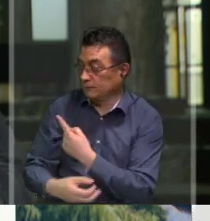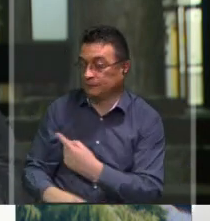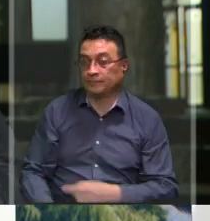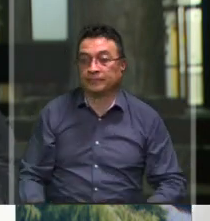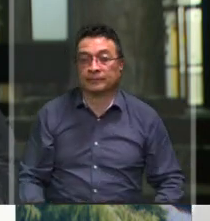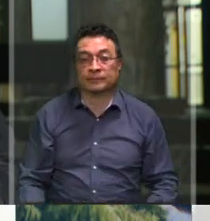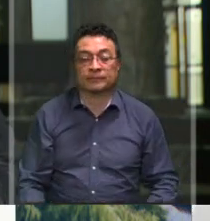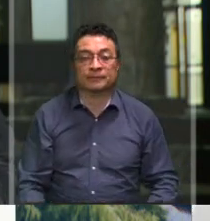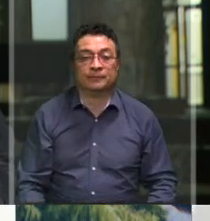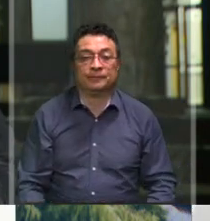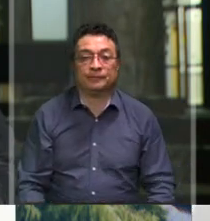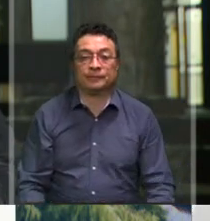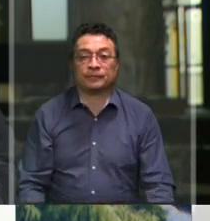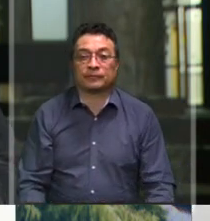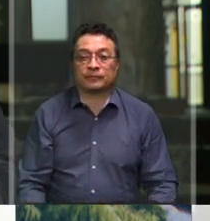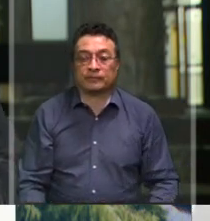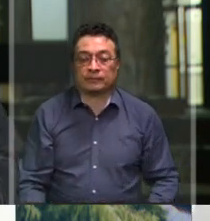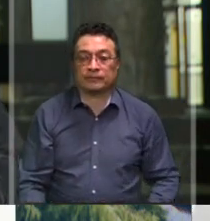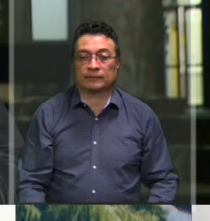Buenas noches, Jorge.